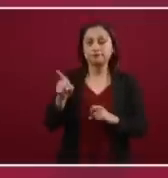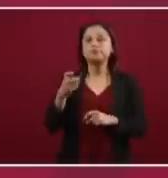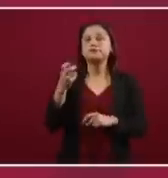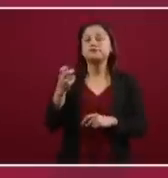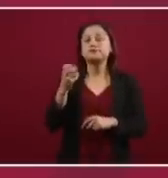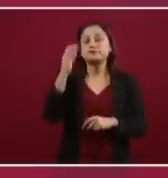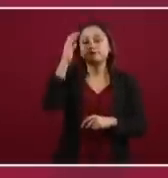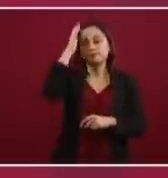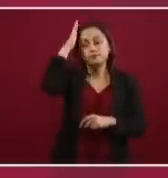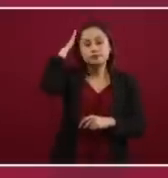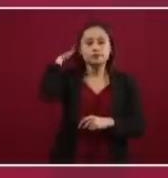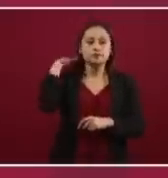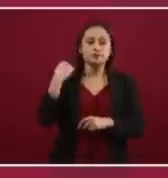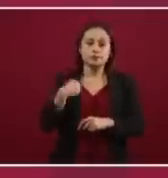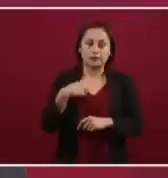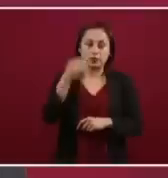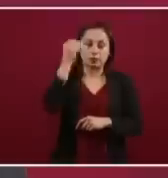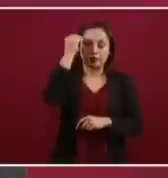se me pasaría.